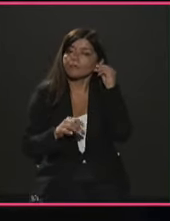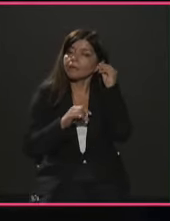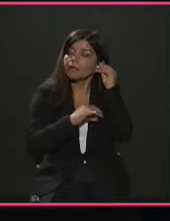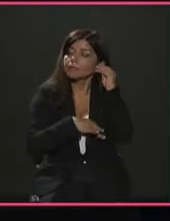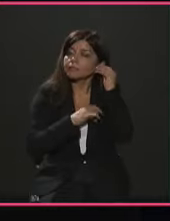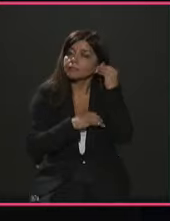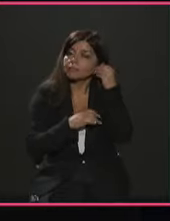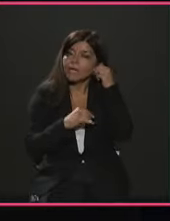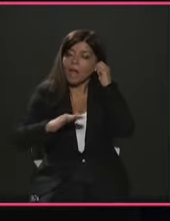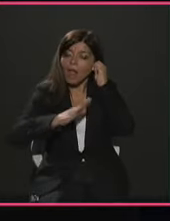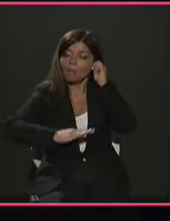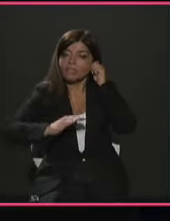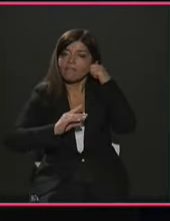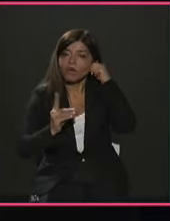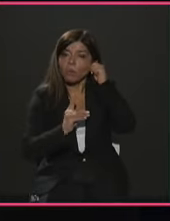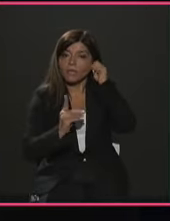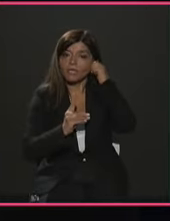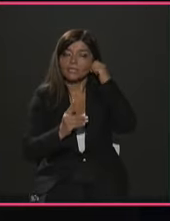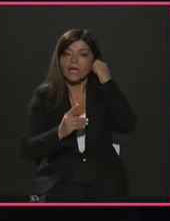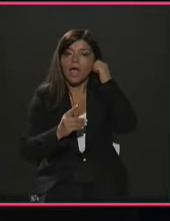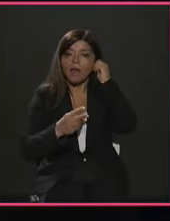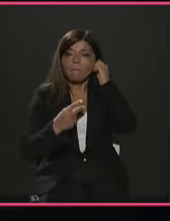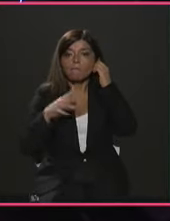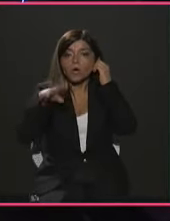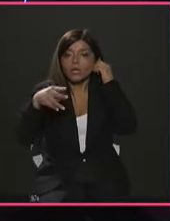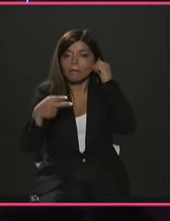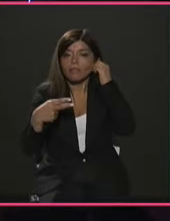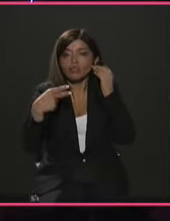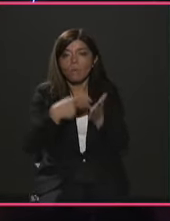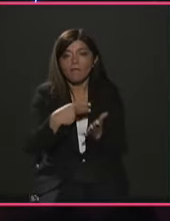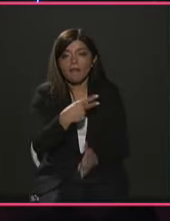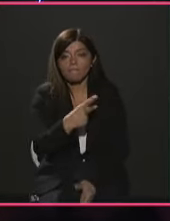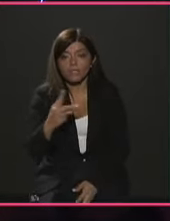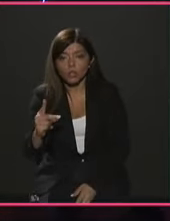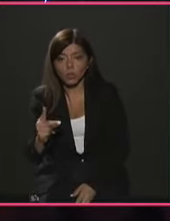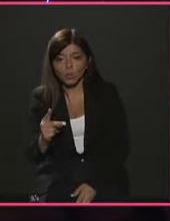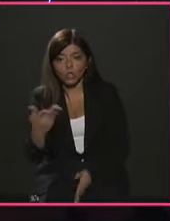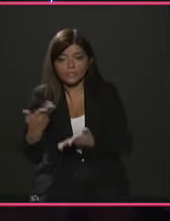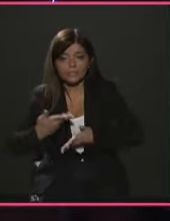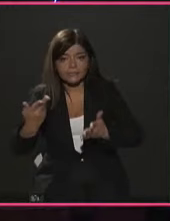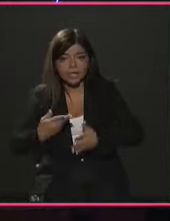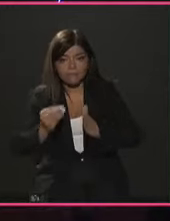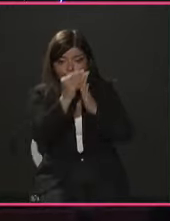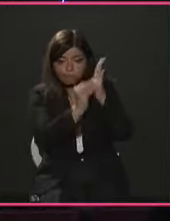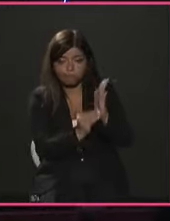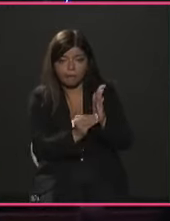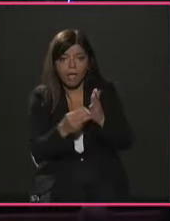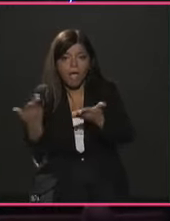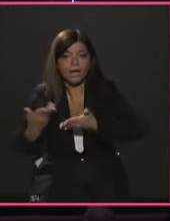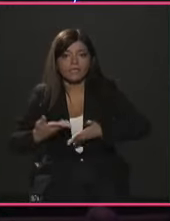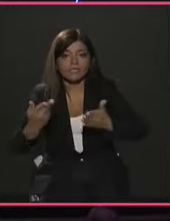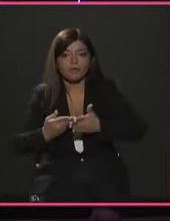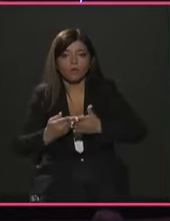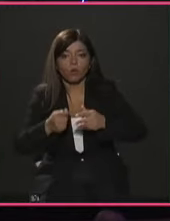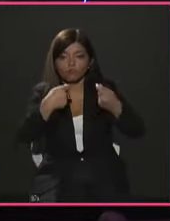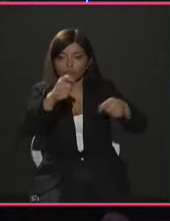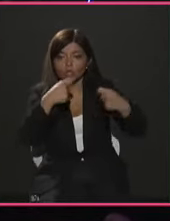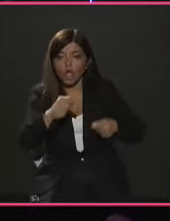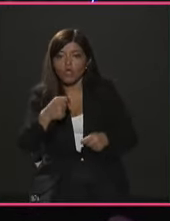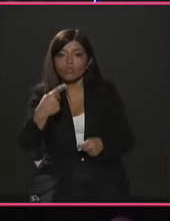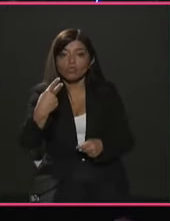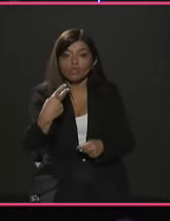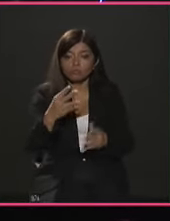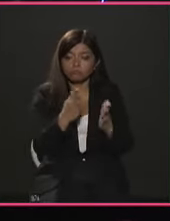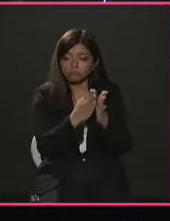Oxford en programa del 2021 y revisó recibió una calificación de dos de